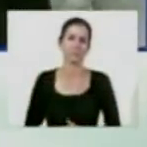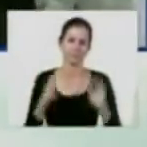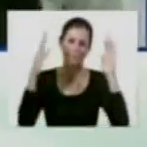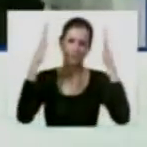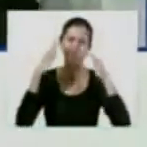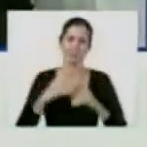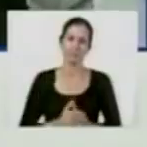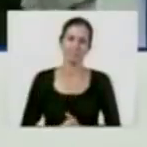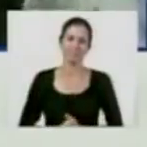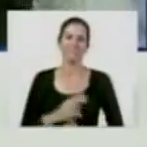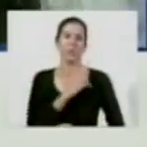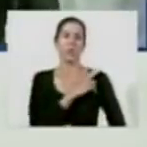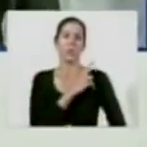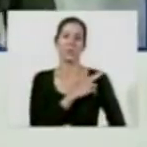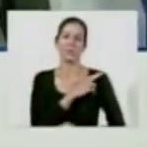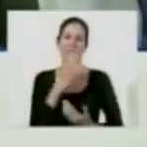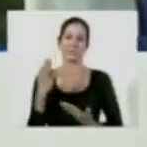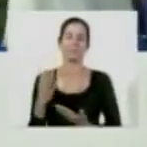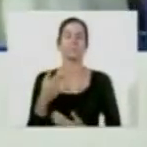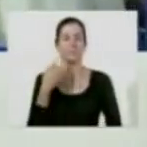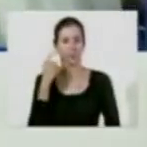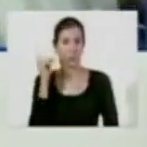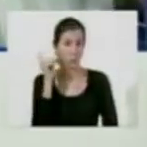Adelante, mi comandante en jefe, lo escuchamos.